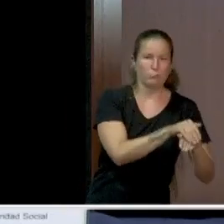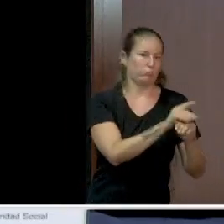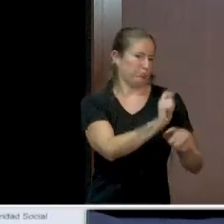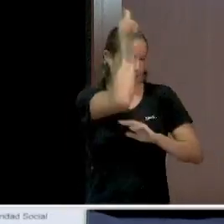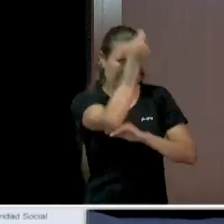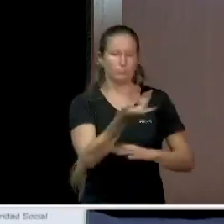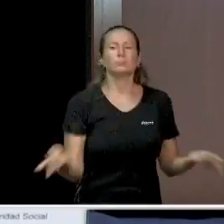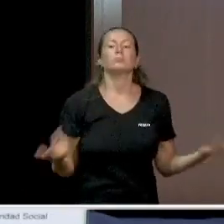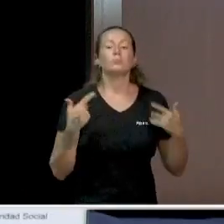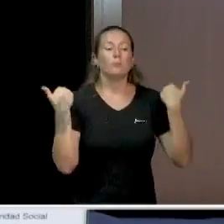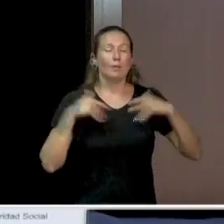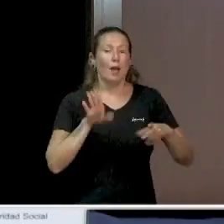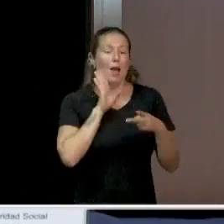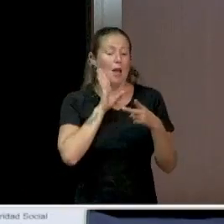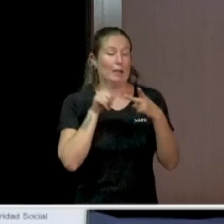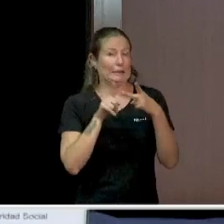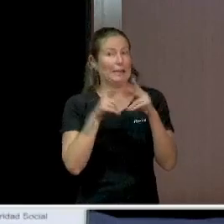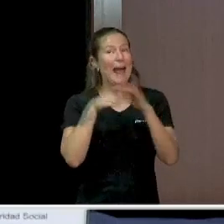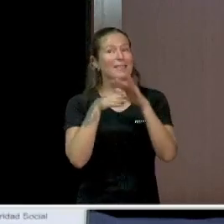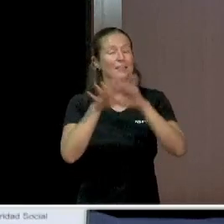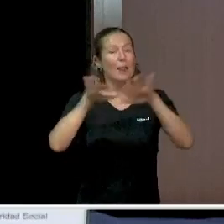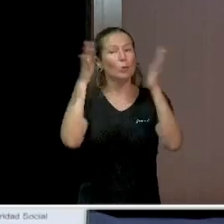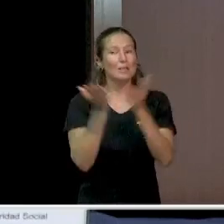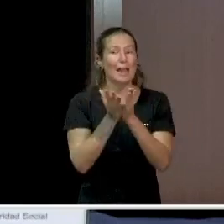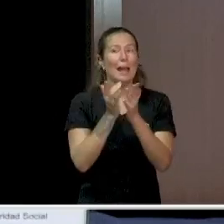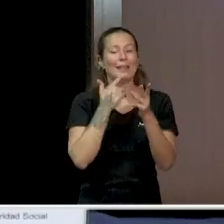última, asociado a la accesibilidad universal,